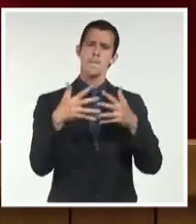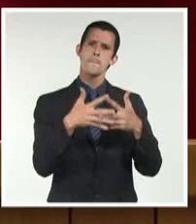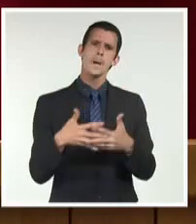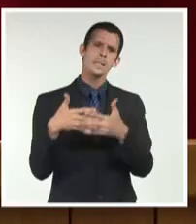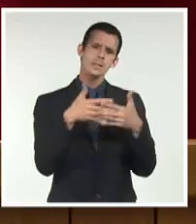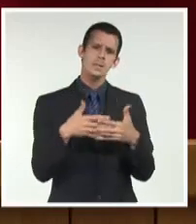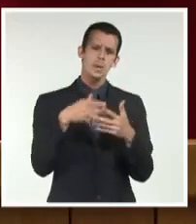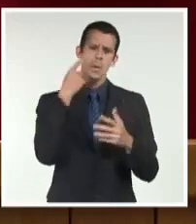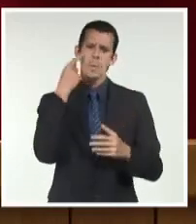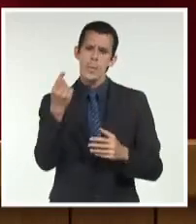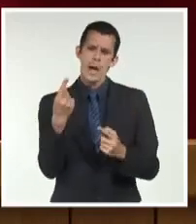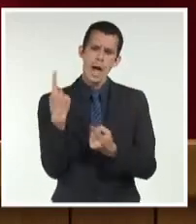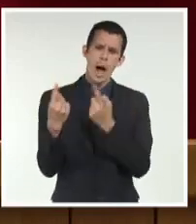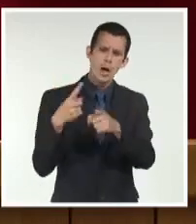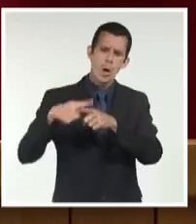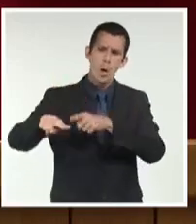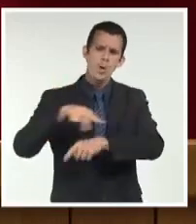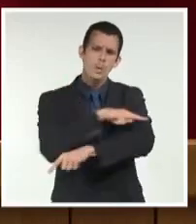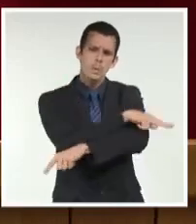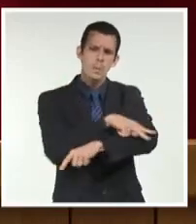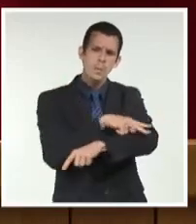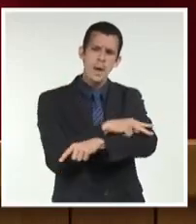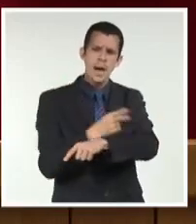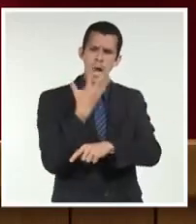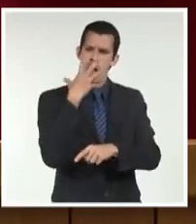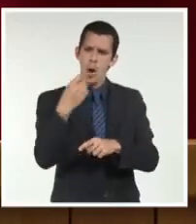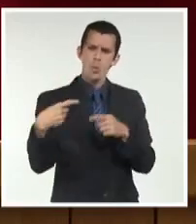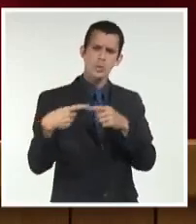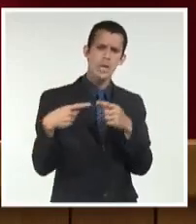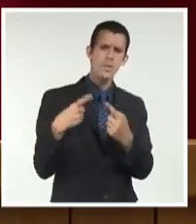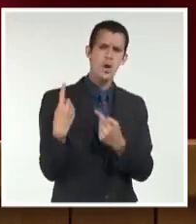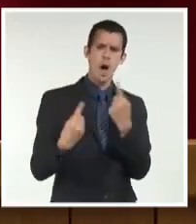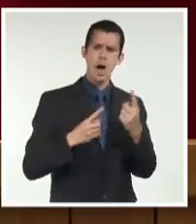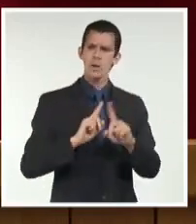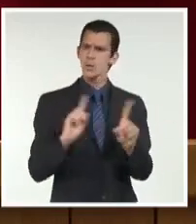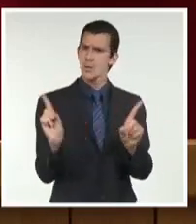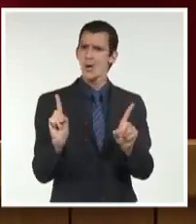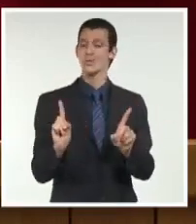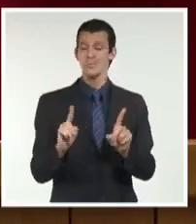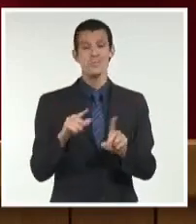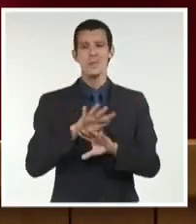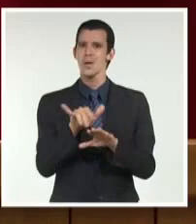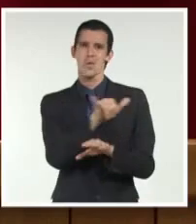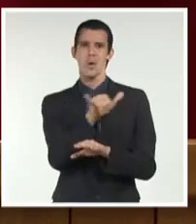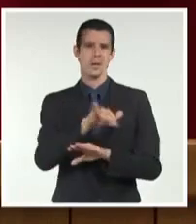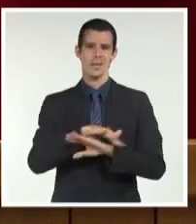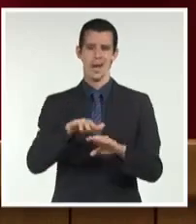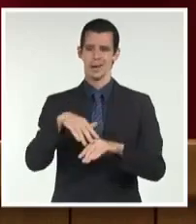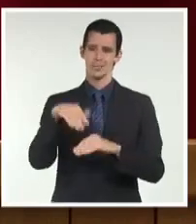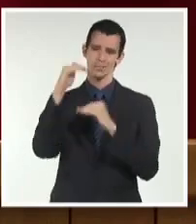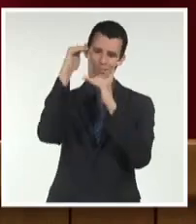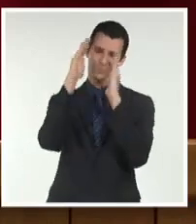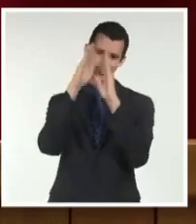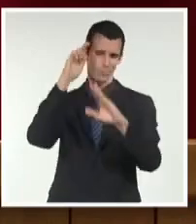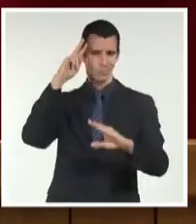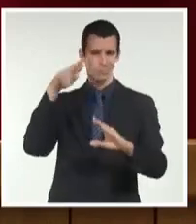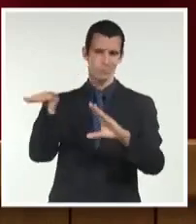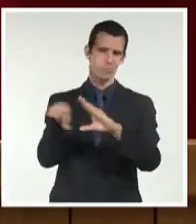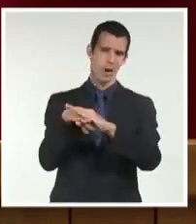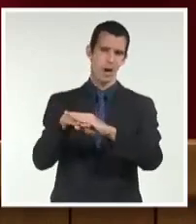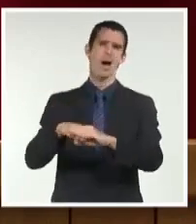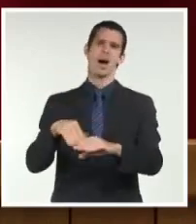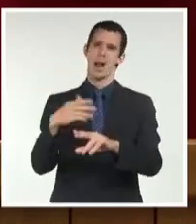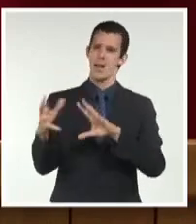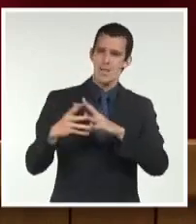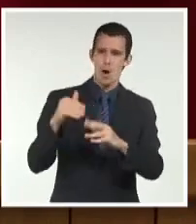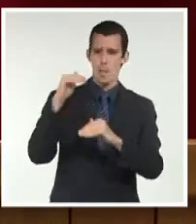América. Eso explica la agresividad contra Cuba, Venezuela y Nicaragua, el golpe de Estado contra Bolivia